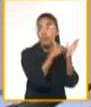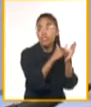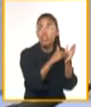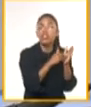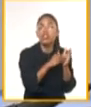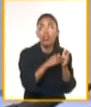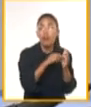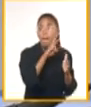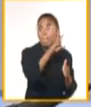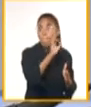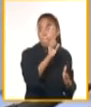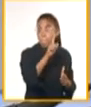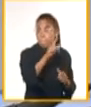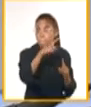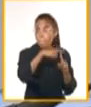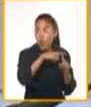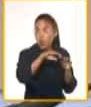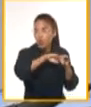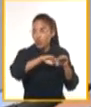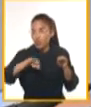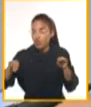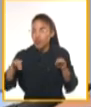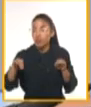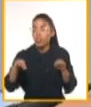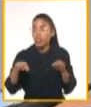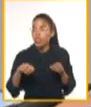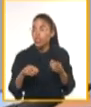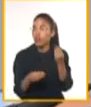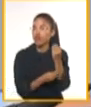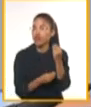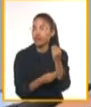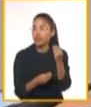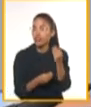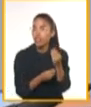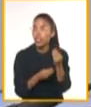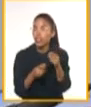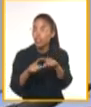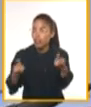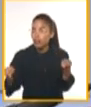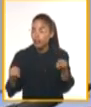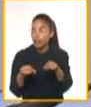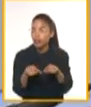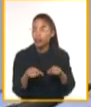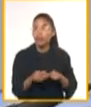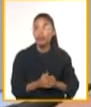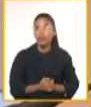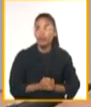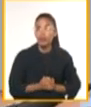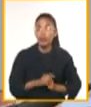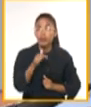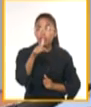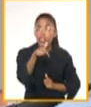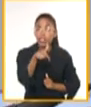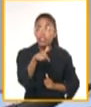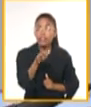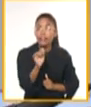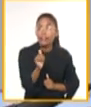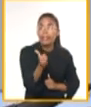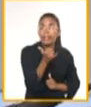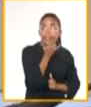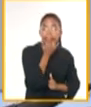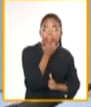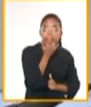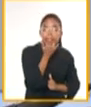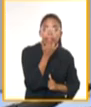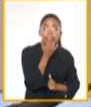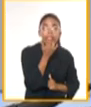del potencial de tierra. Ese aislador falla, en su aislamiento falla y entonces